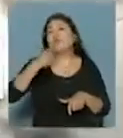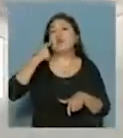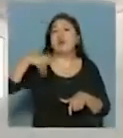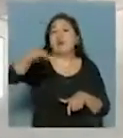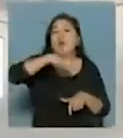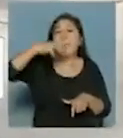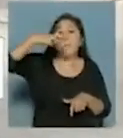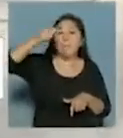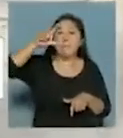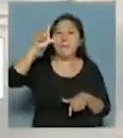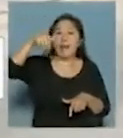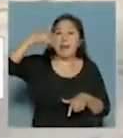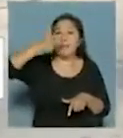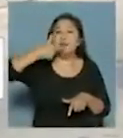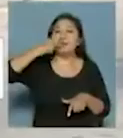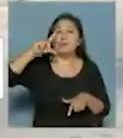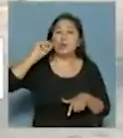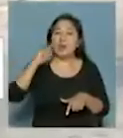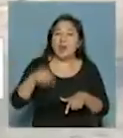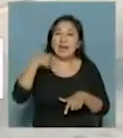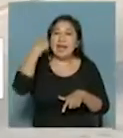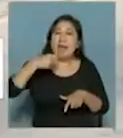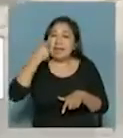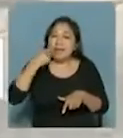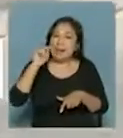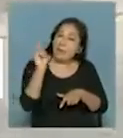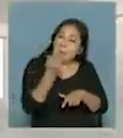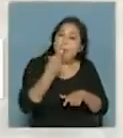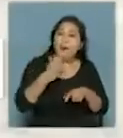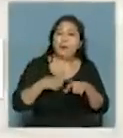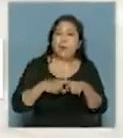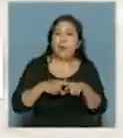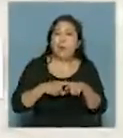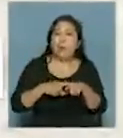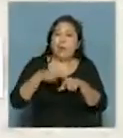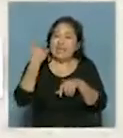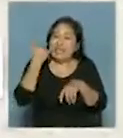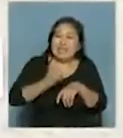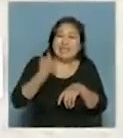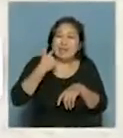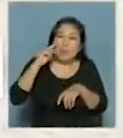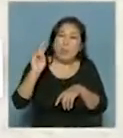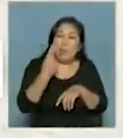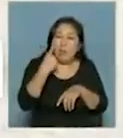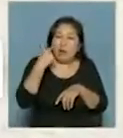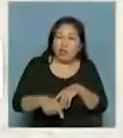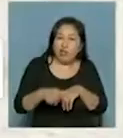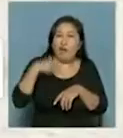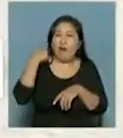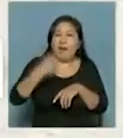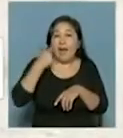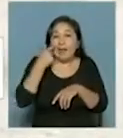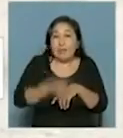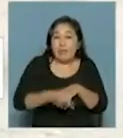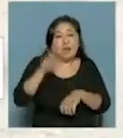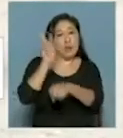rural de Palmasola, con animales faenados, animales recientemente cazados. Esos animales están en